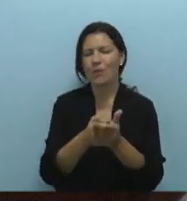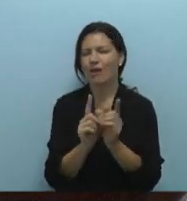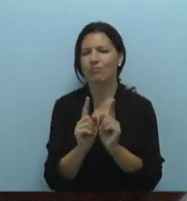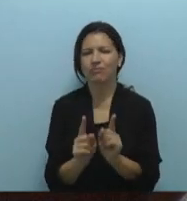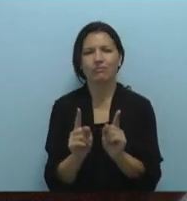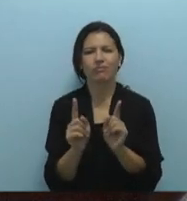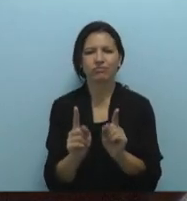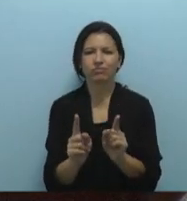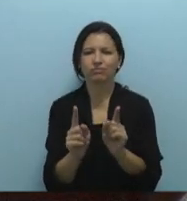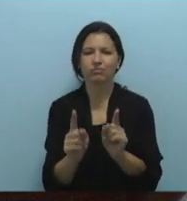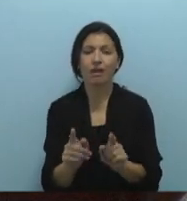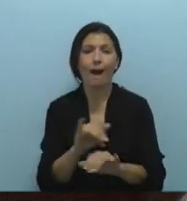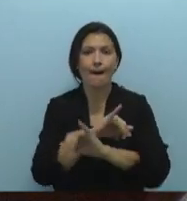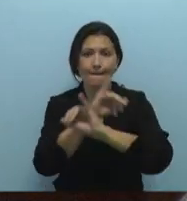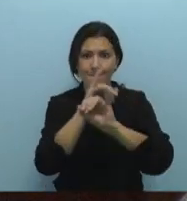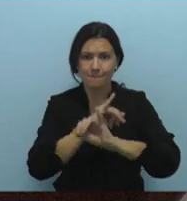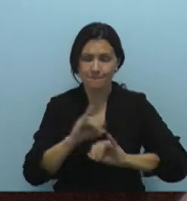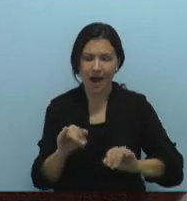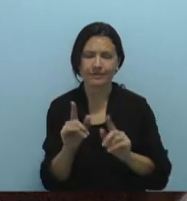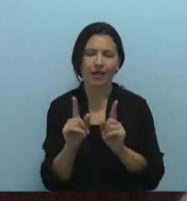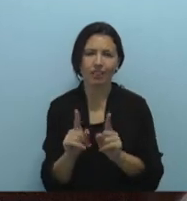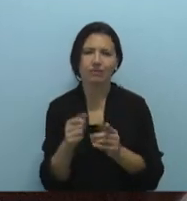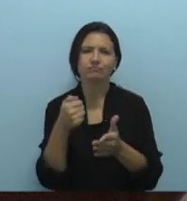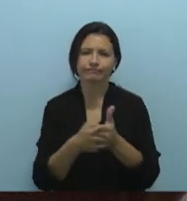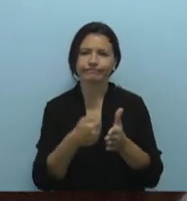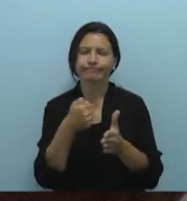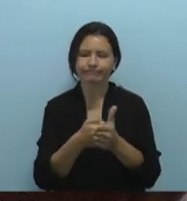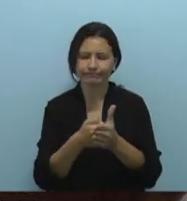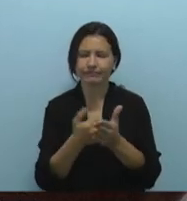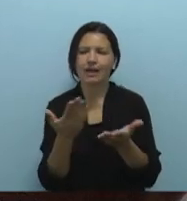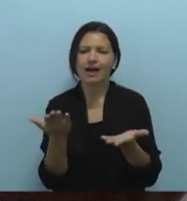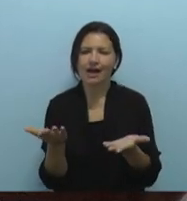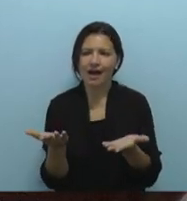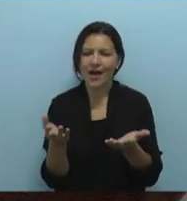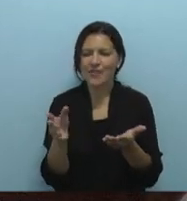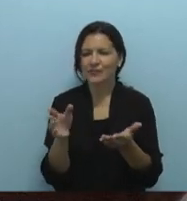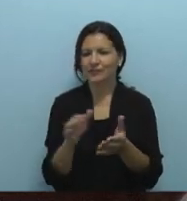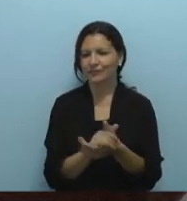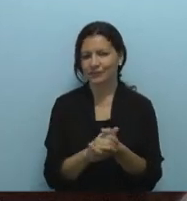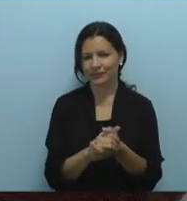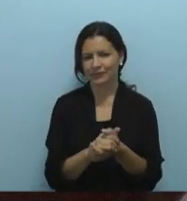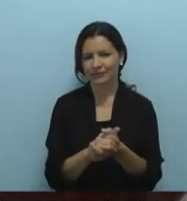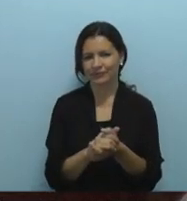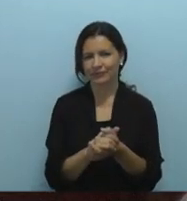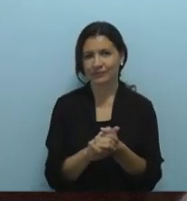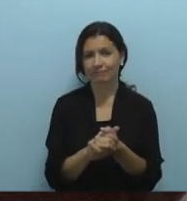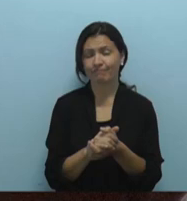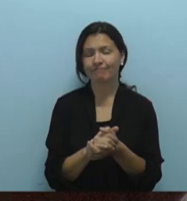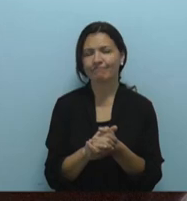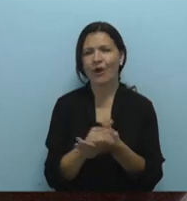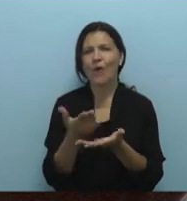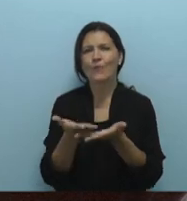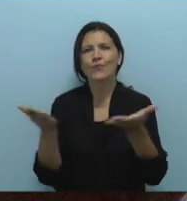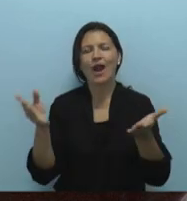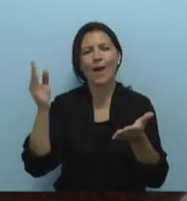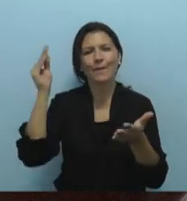y pacíficamente poner en valor lo que es justamente la memoria